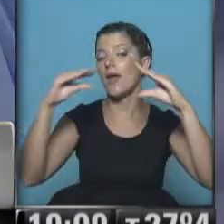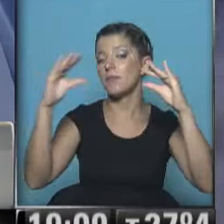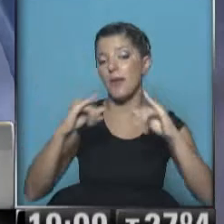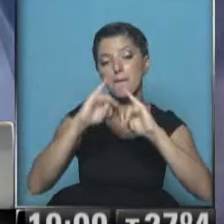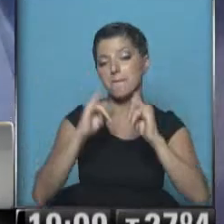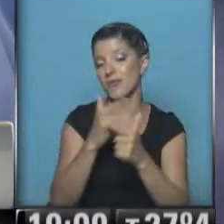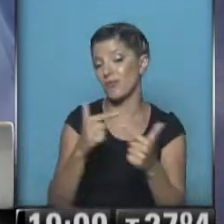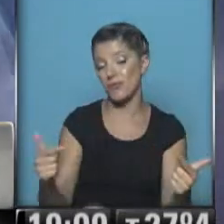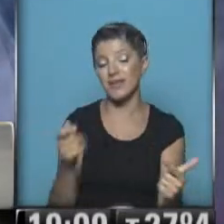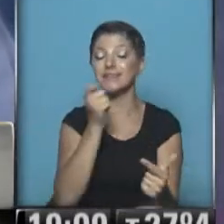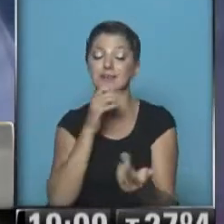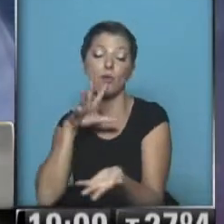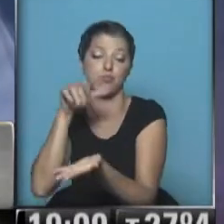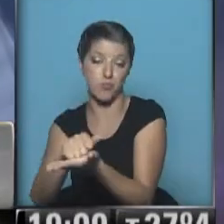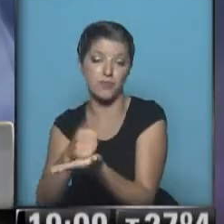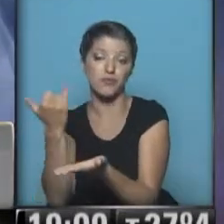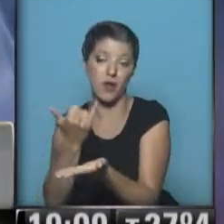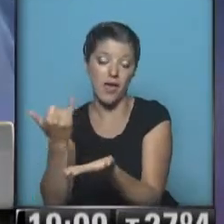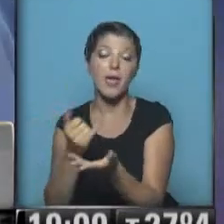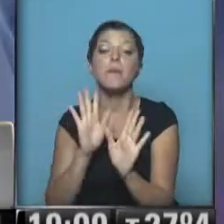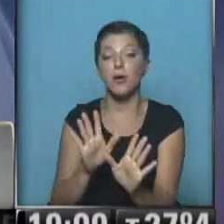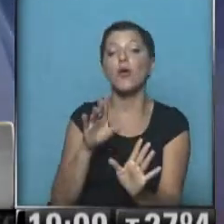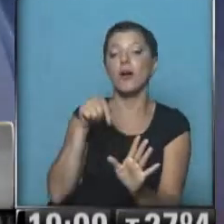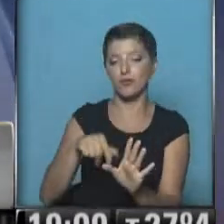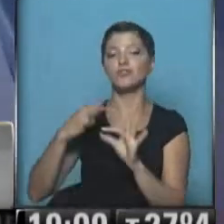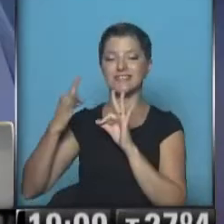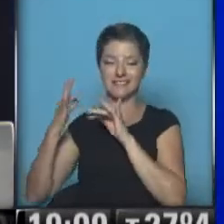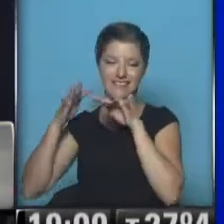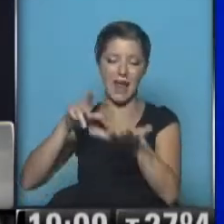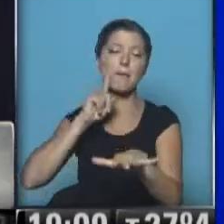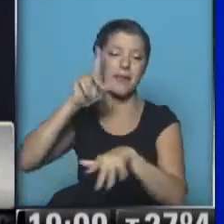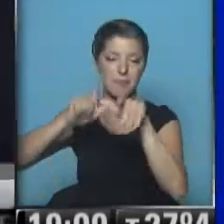en paz mientras haya ocupación. Pero esto no impidió que esta vez llegaran miles de personas a Belén.